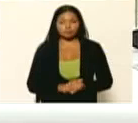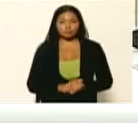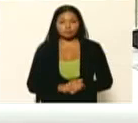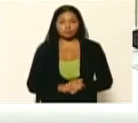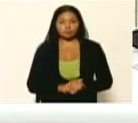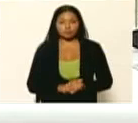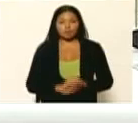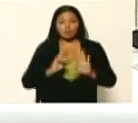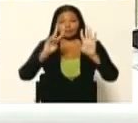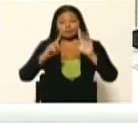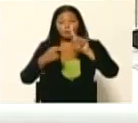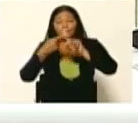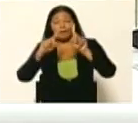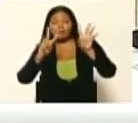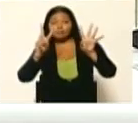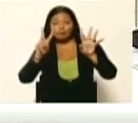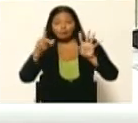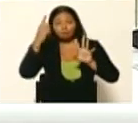El 7+7.